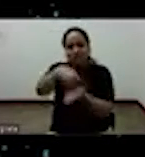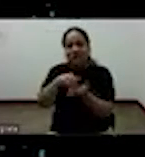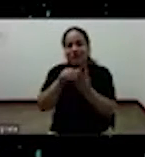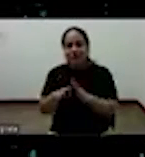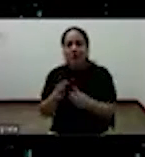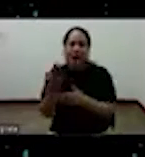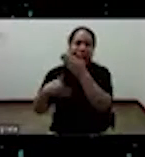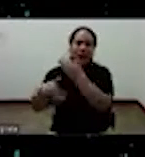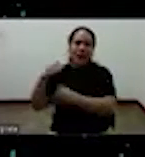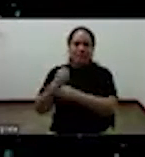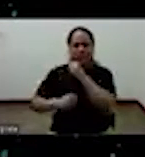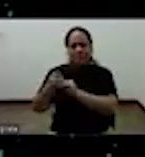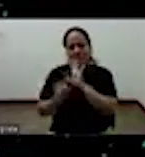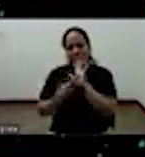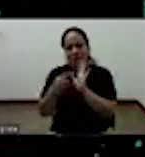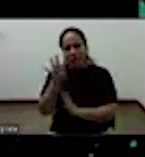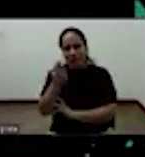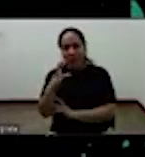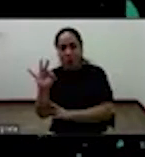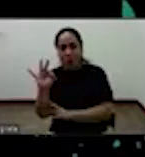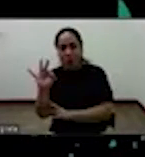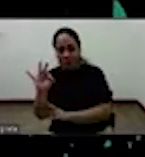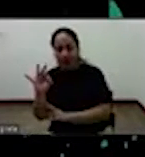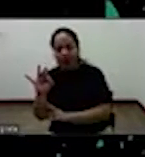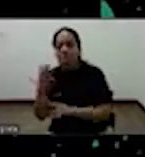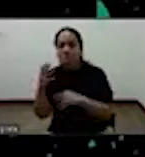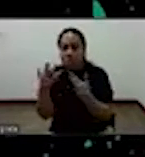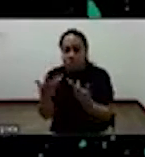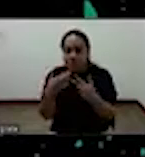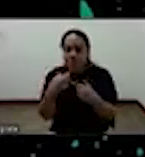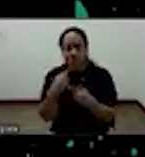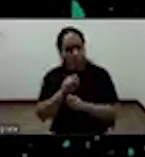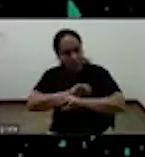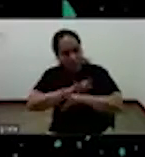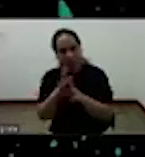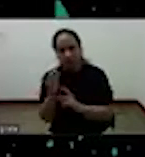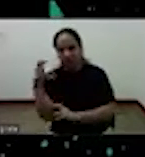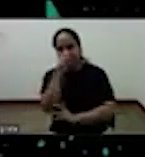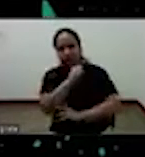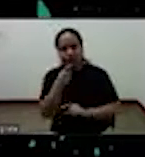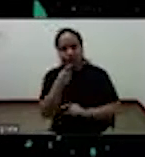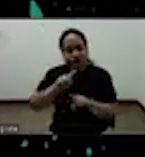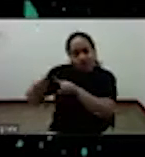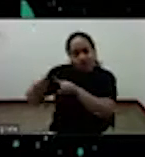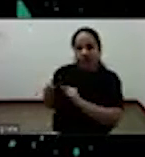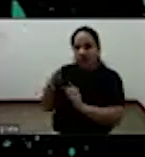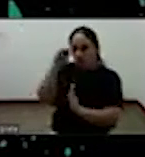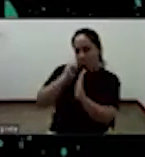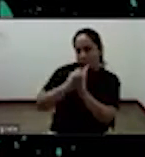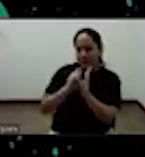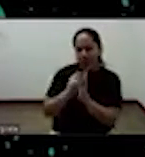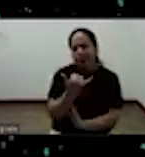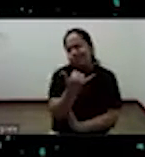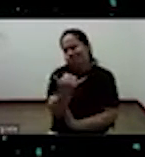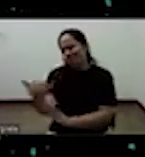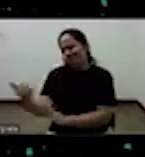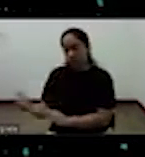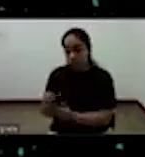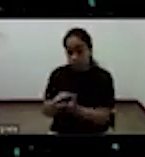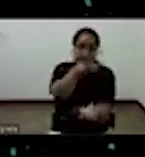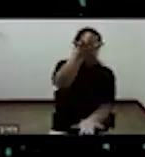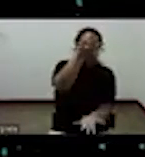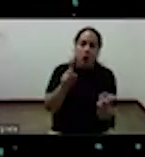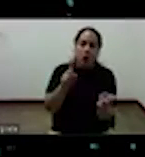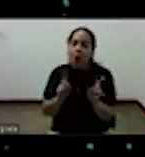50 del siglo pasado. Evidentemente hay muchos ensayos anteriores, no muchos porque la fonografía se inventa